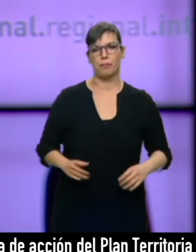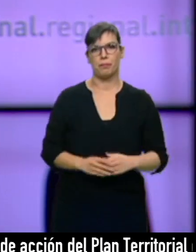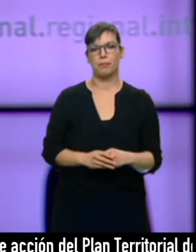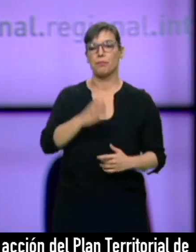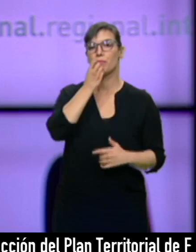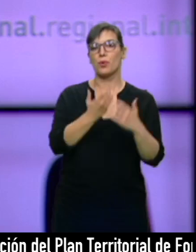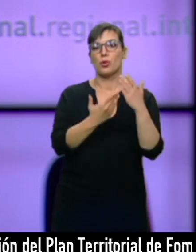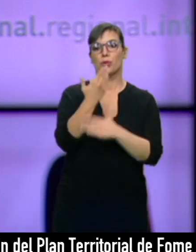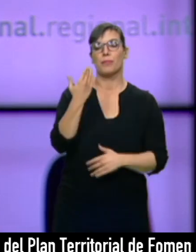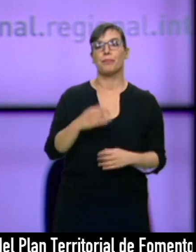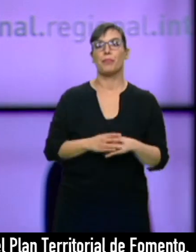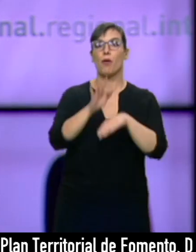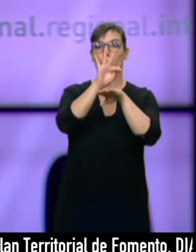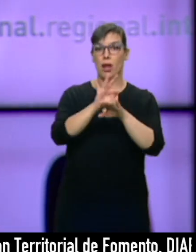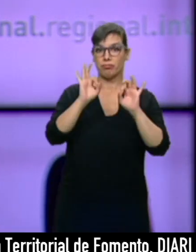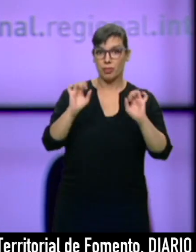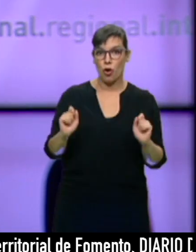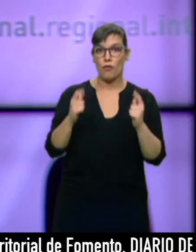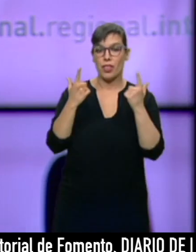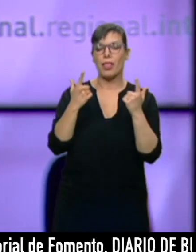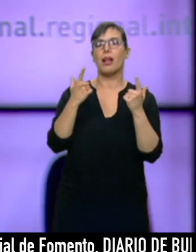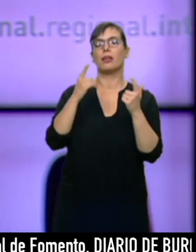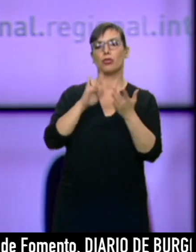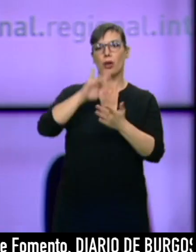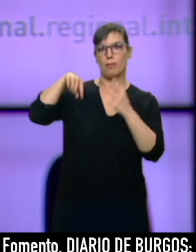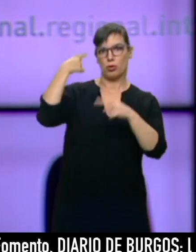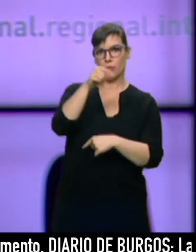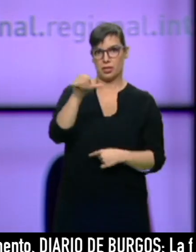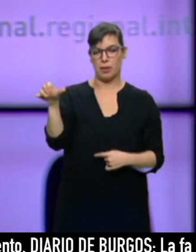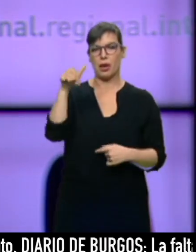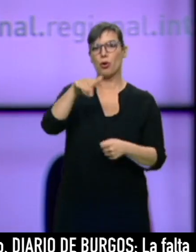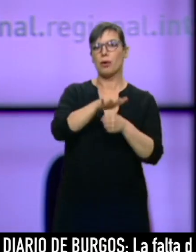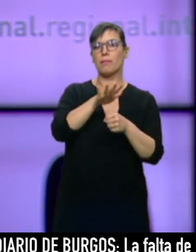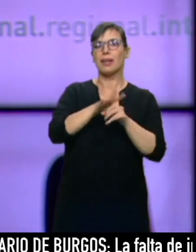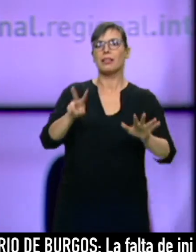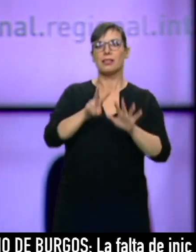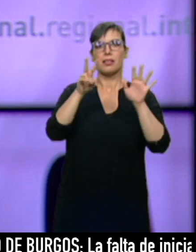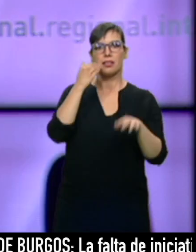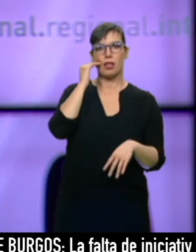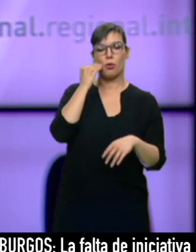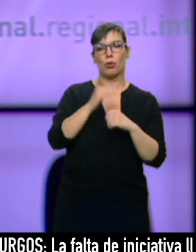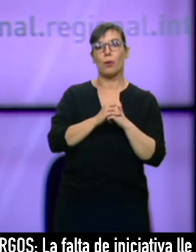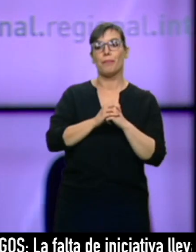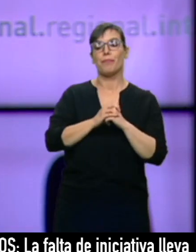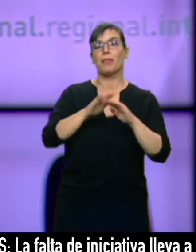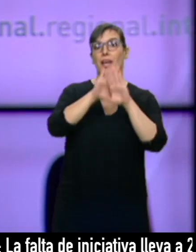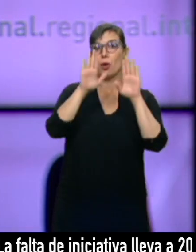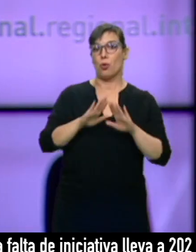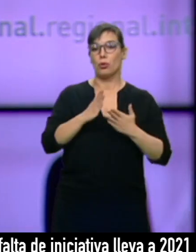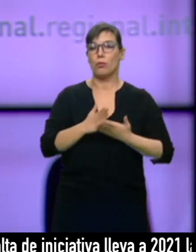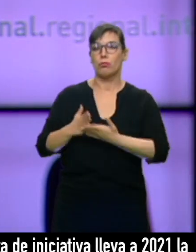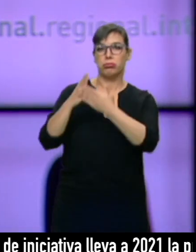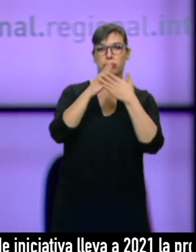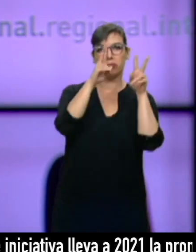Buenos días. El funeral de Estado se va a celebrar la próxima semana. Es martes 7 de julio. El último y tercer estudio de seroprevalencia del